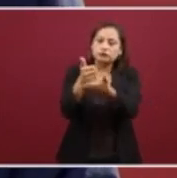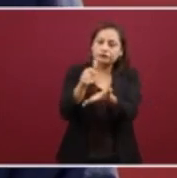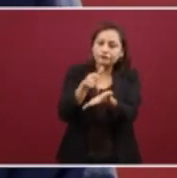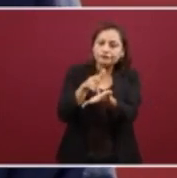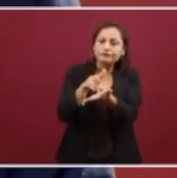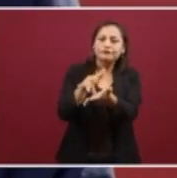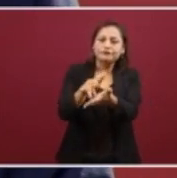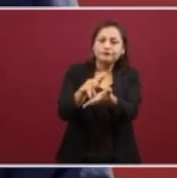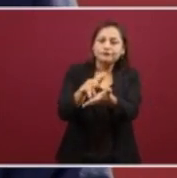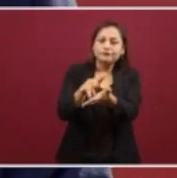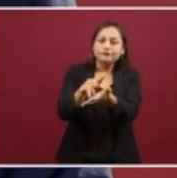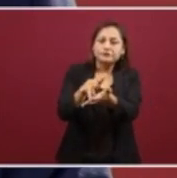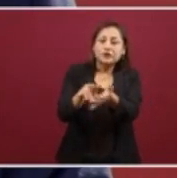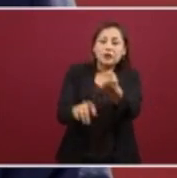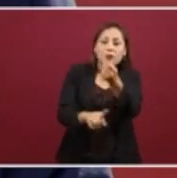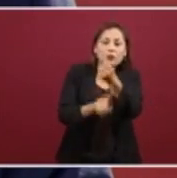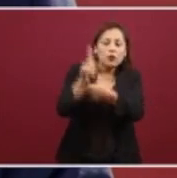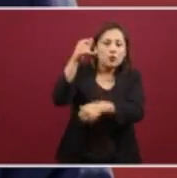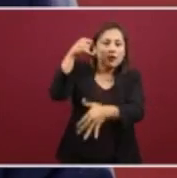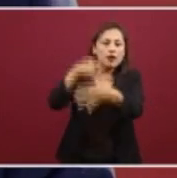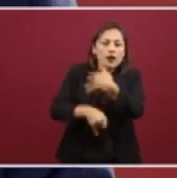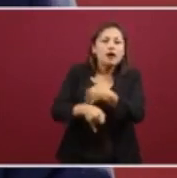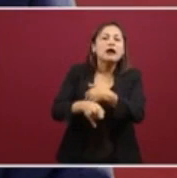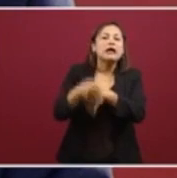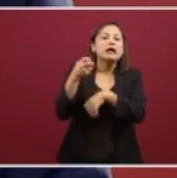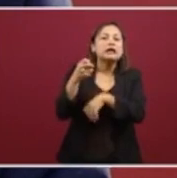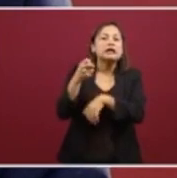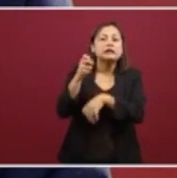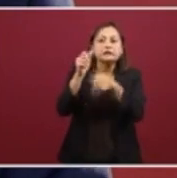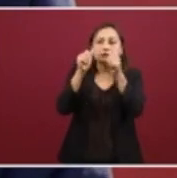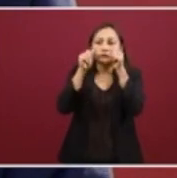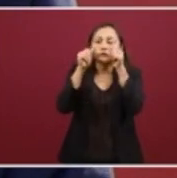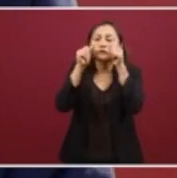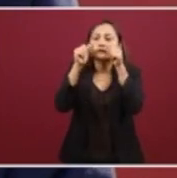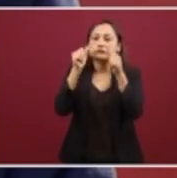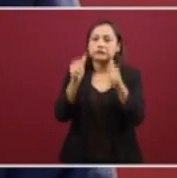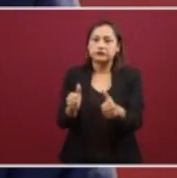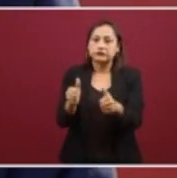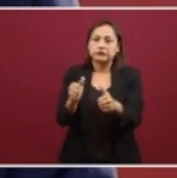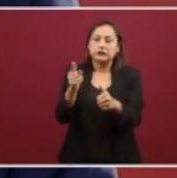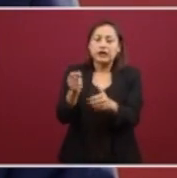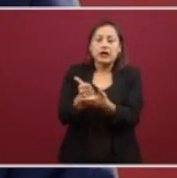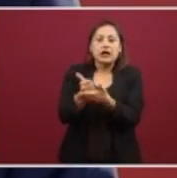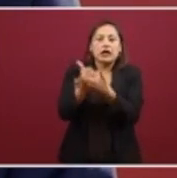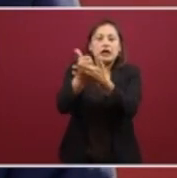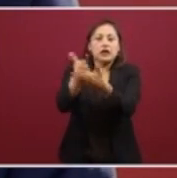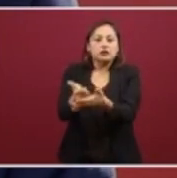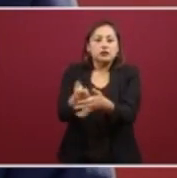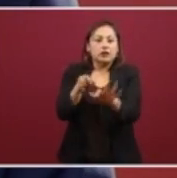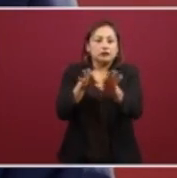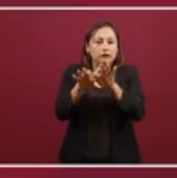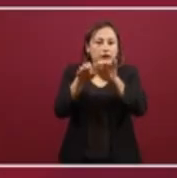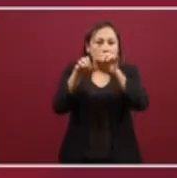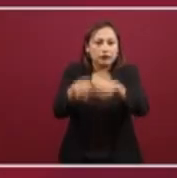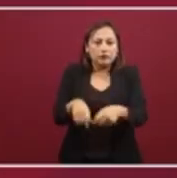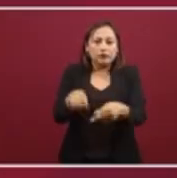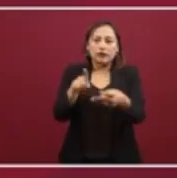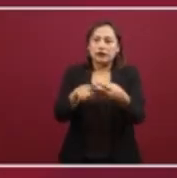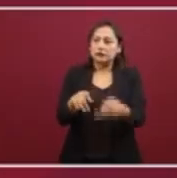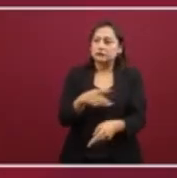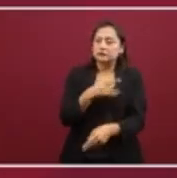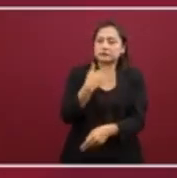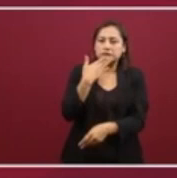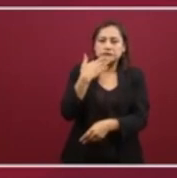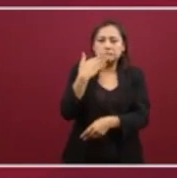los países centroamericanos para que haya actividades productivas, que haya empleo, que haya bienestar, que la